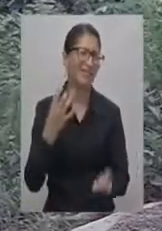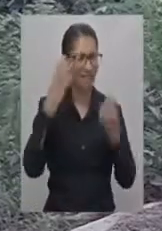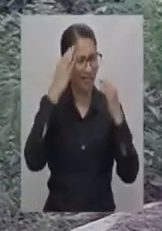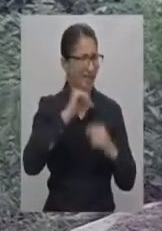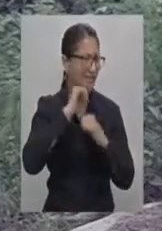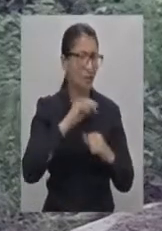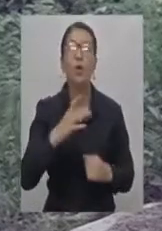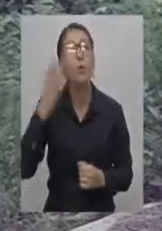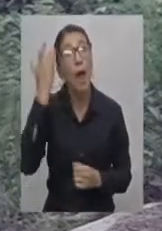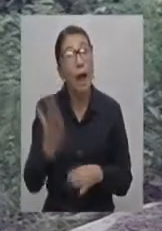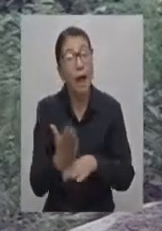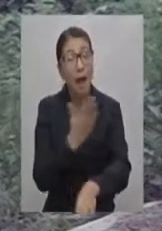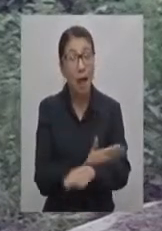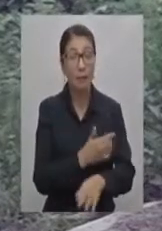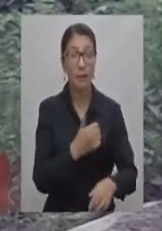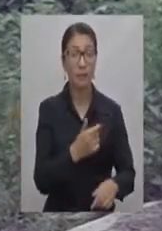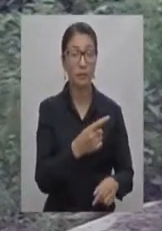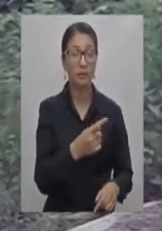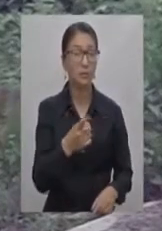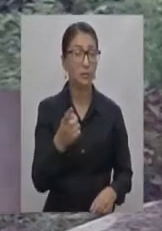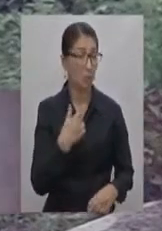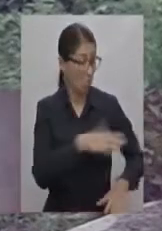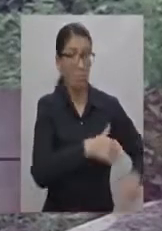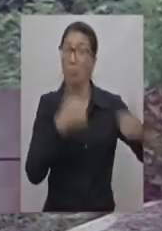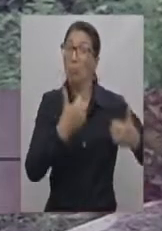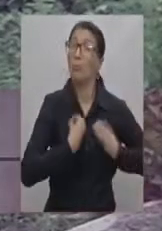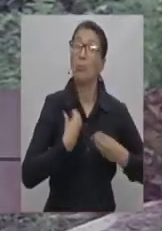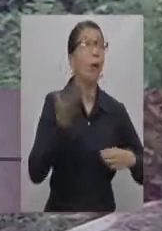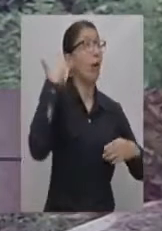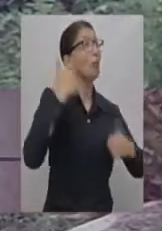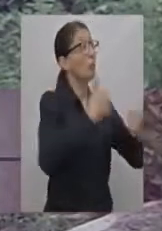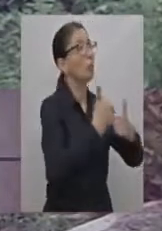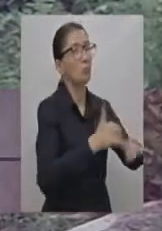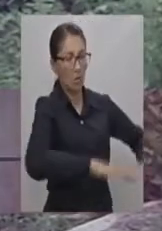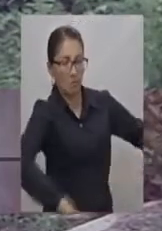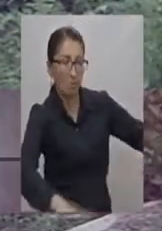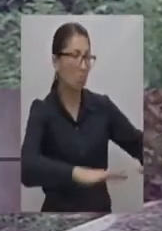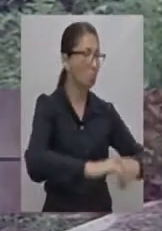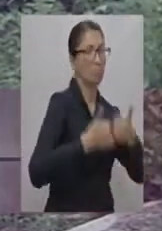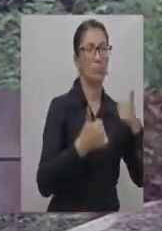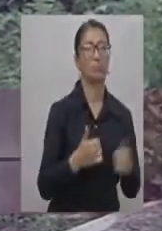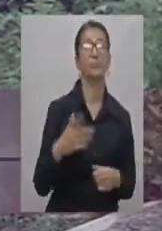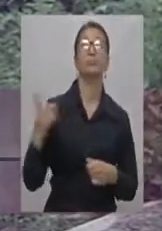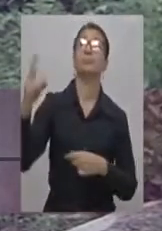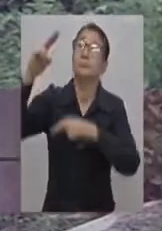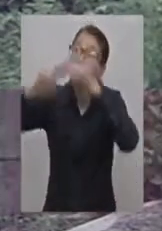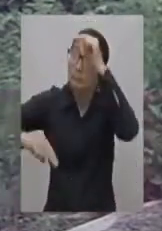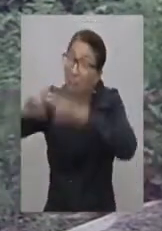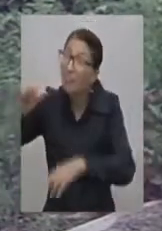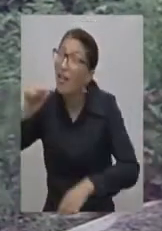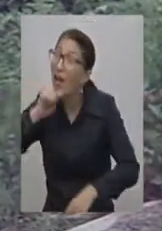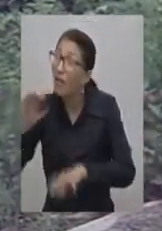Aquí nosotros, cuando no había ese que habían inventado, ese alcantarillado, todo el mundo vivía bien porque tenía sus pozos sépticos y todo el mundo fue